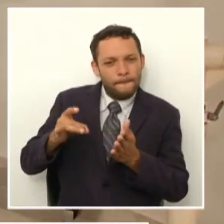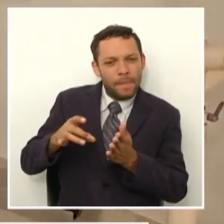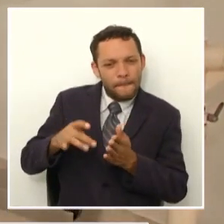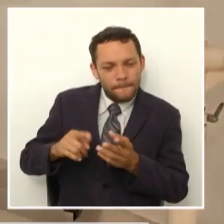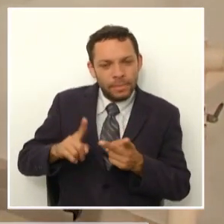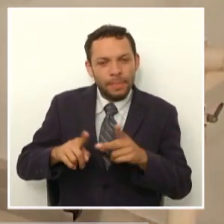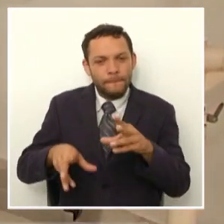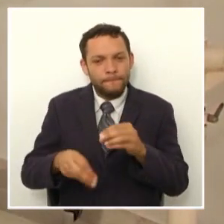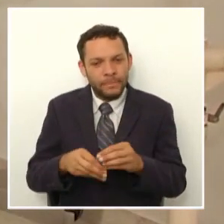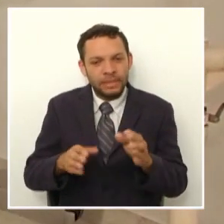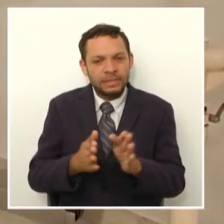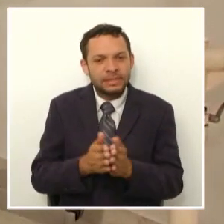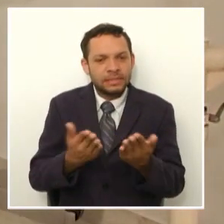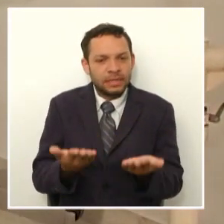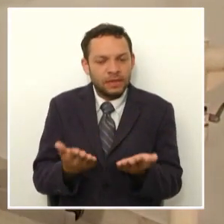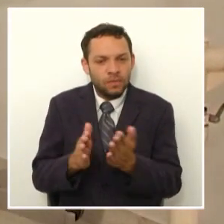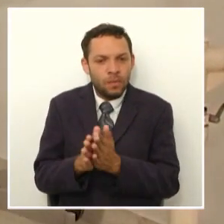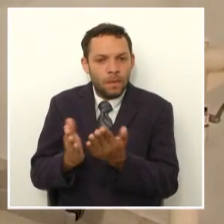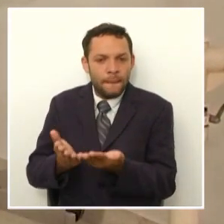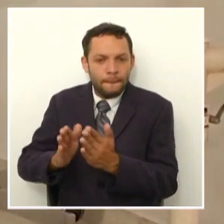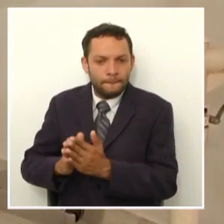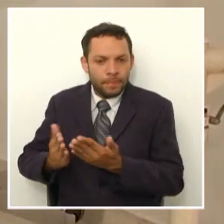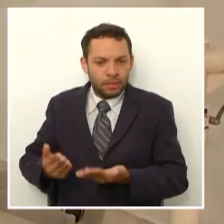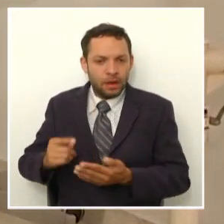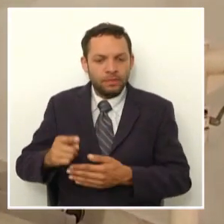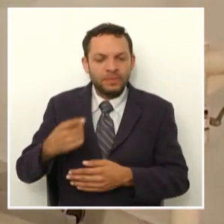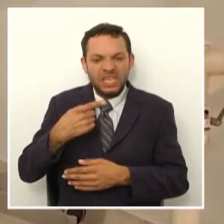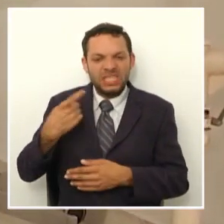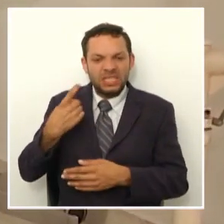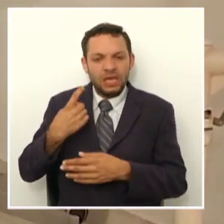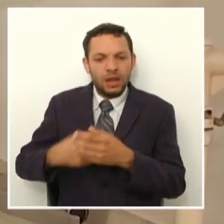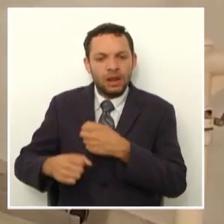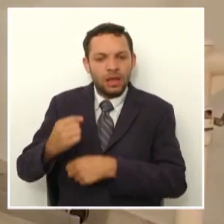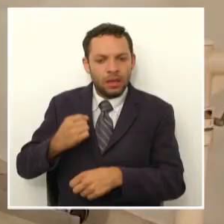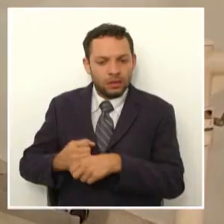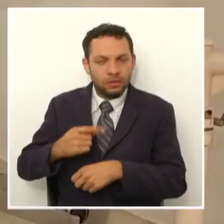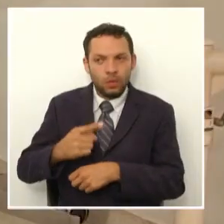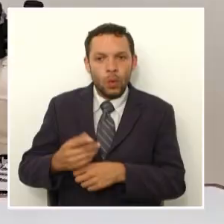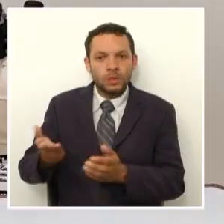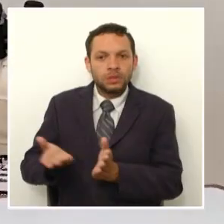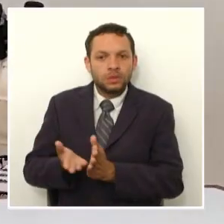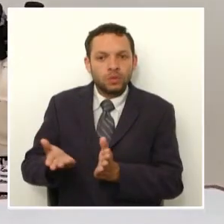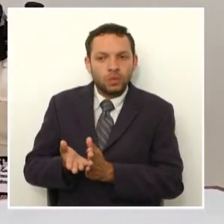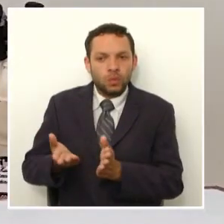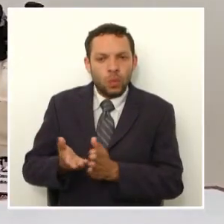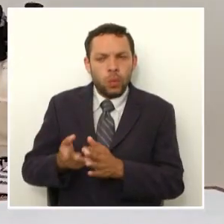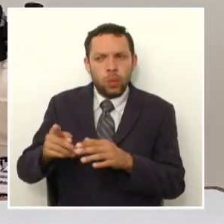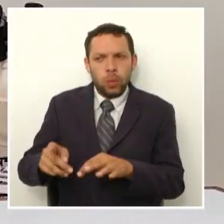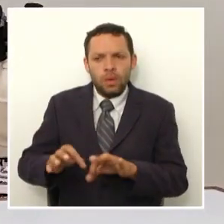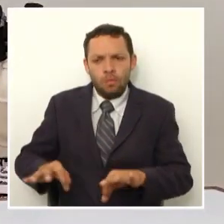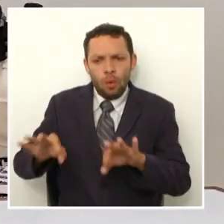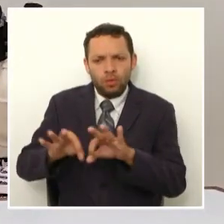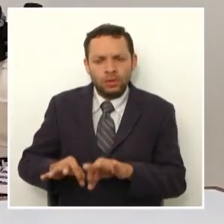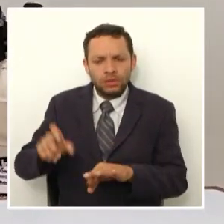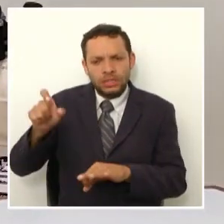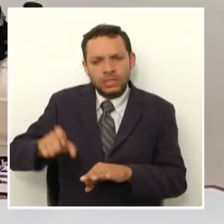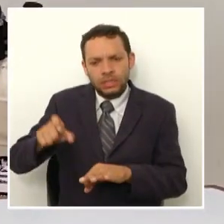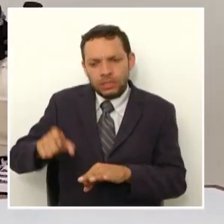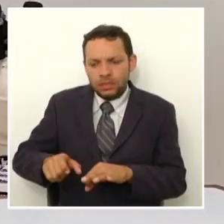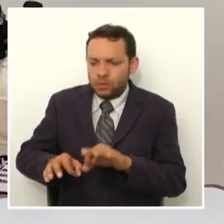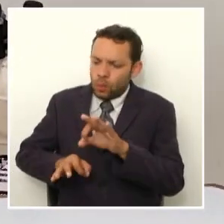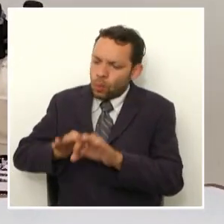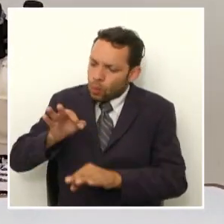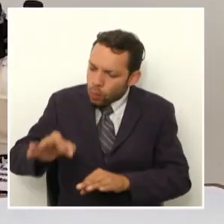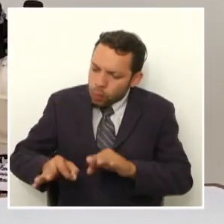100 años aquí ya, ¿cierto?, que usaron nuestros profesores. Esos son reliquias que, a pesar de que hoy no se usan, tienen un gran